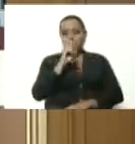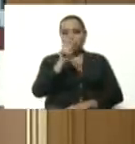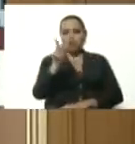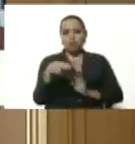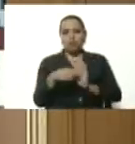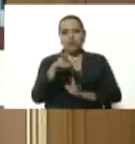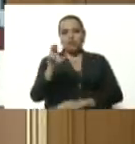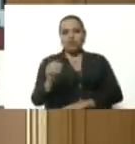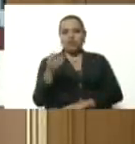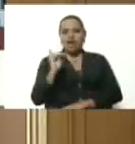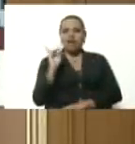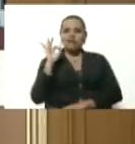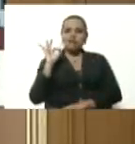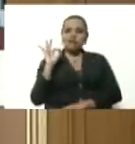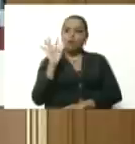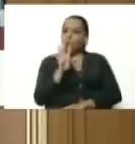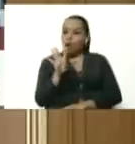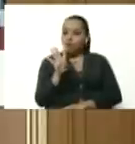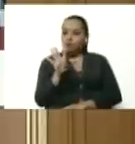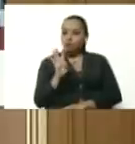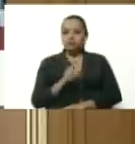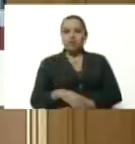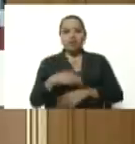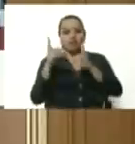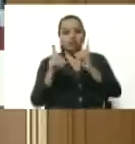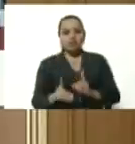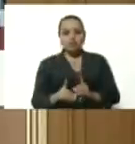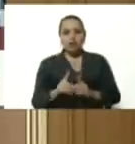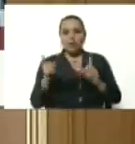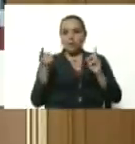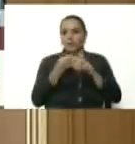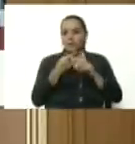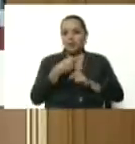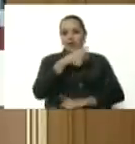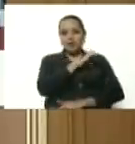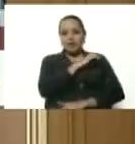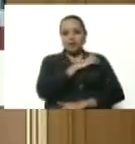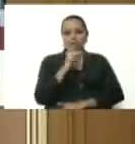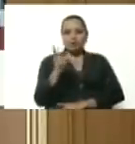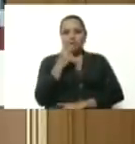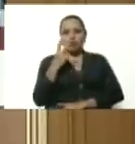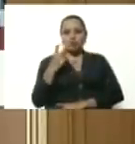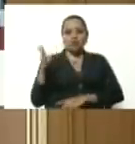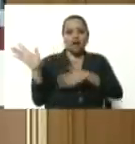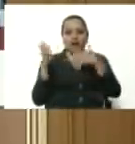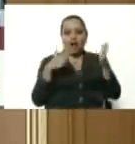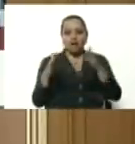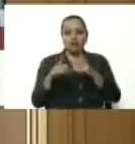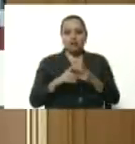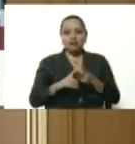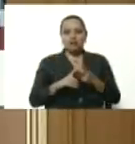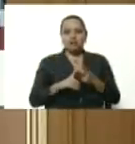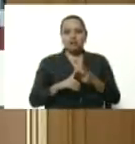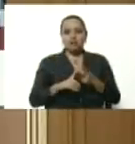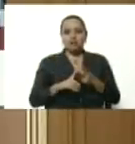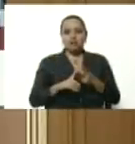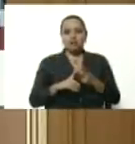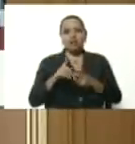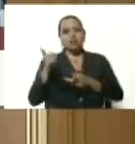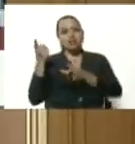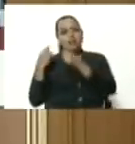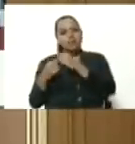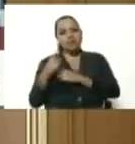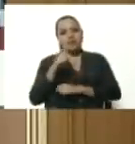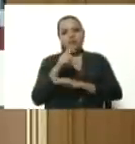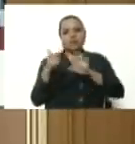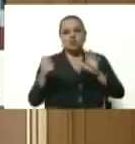van 4 decisiones, la primera de enero, la segunda de abril, luego del 16 de junio y